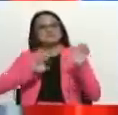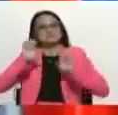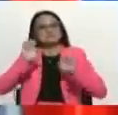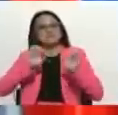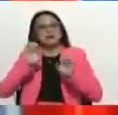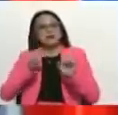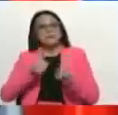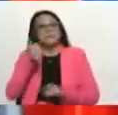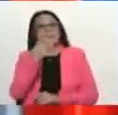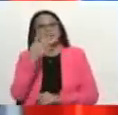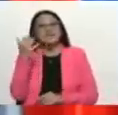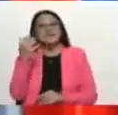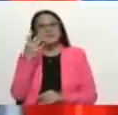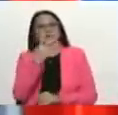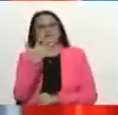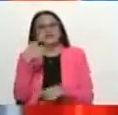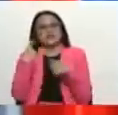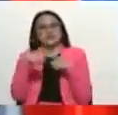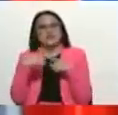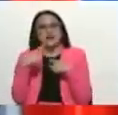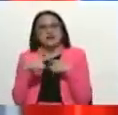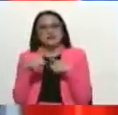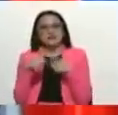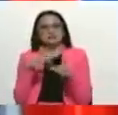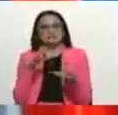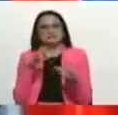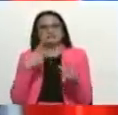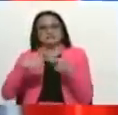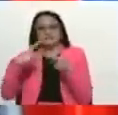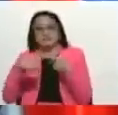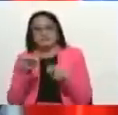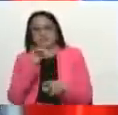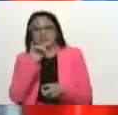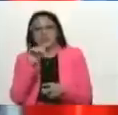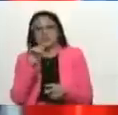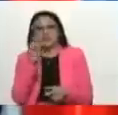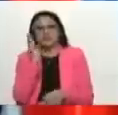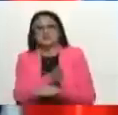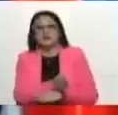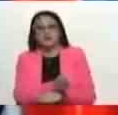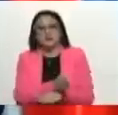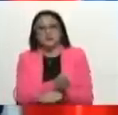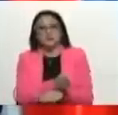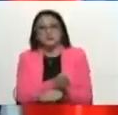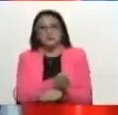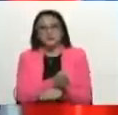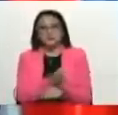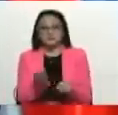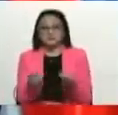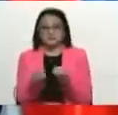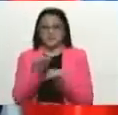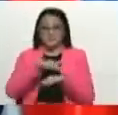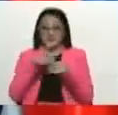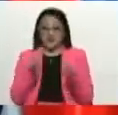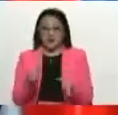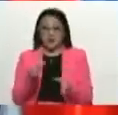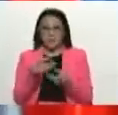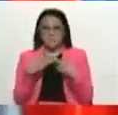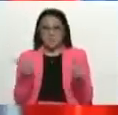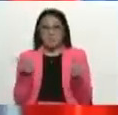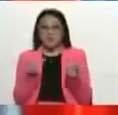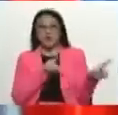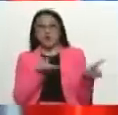causas por diferentes hechos delictivos adelantados por el Ministerio Público. Sería bueno que veamos